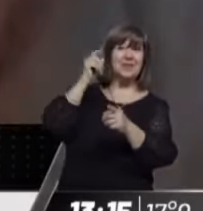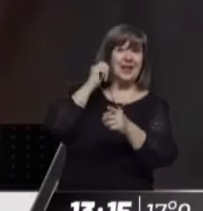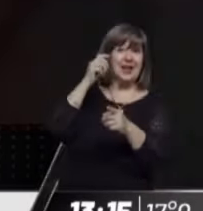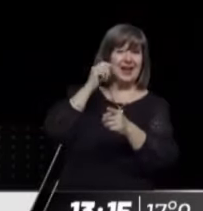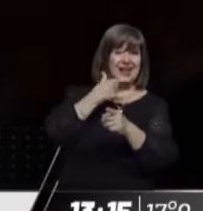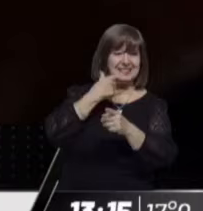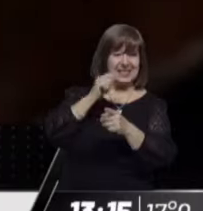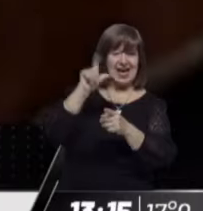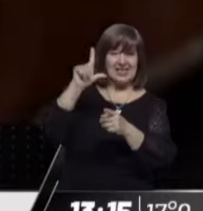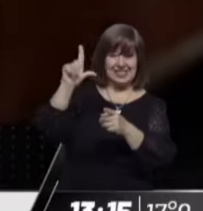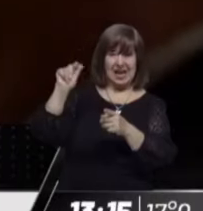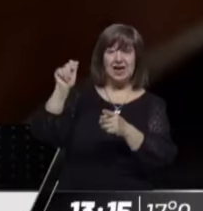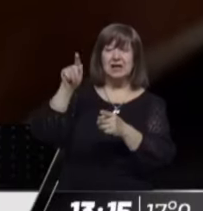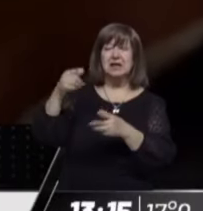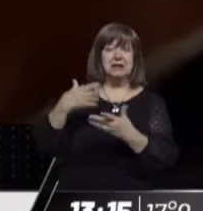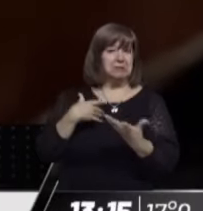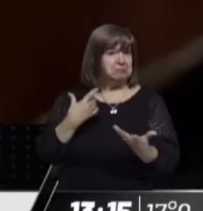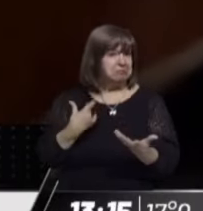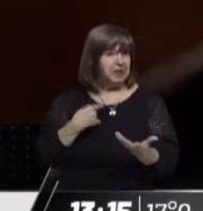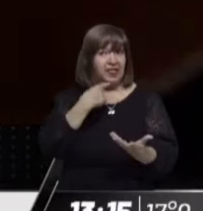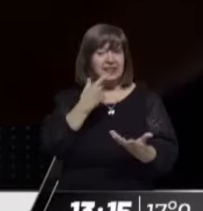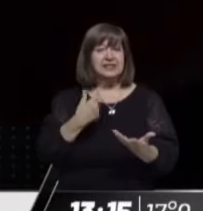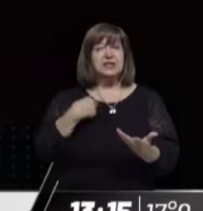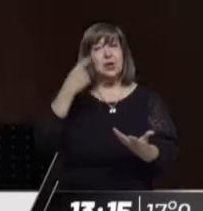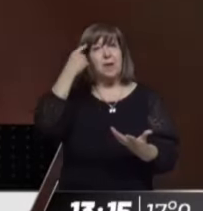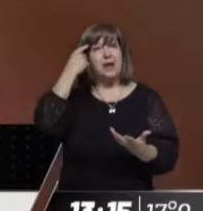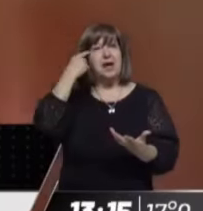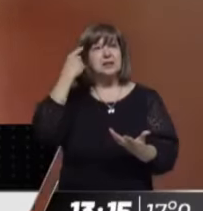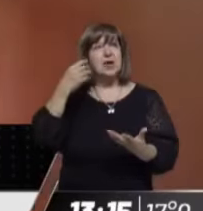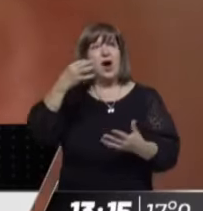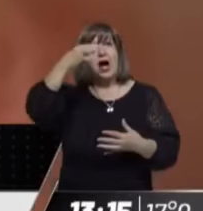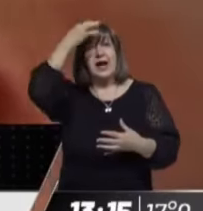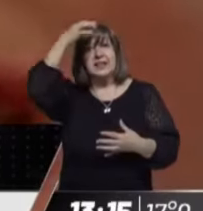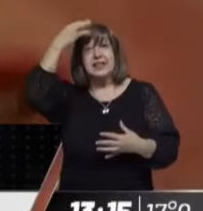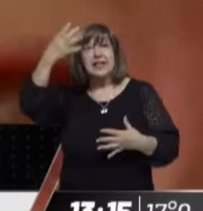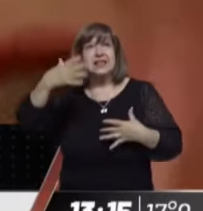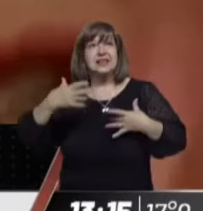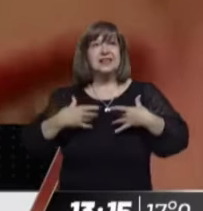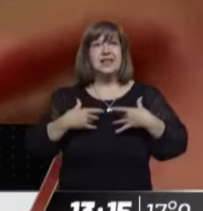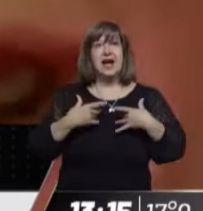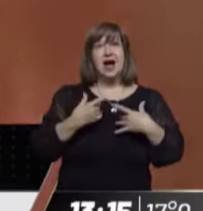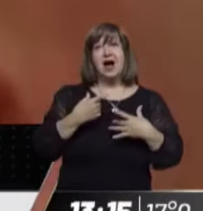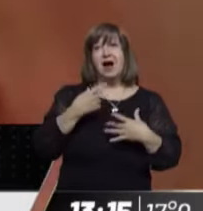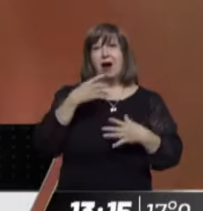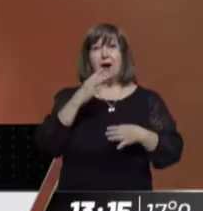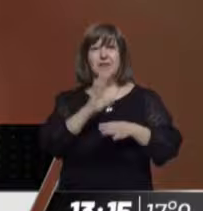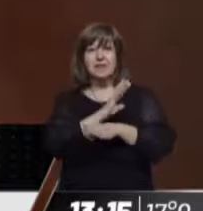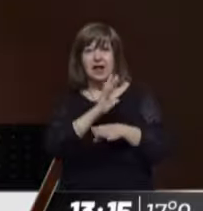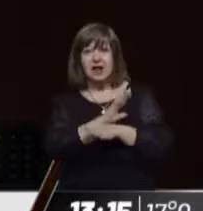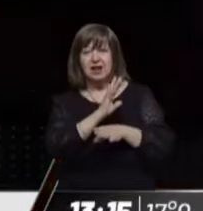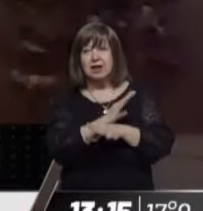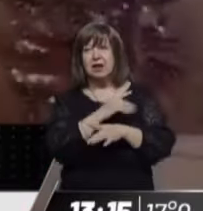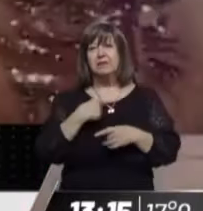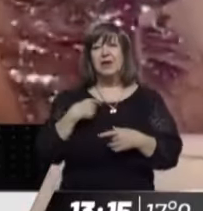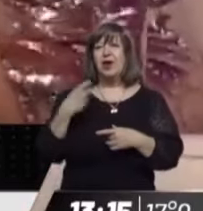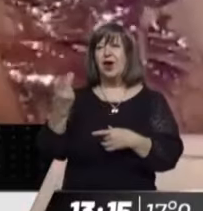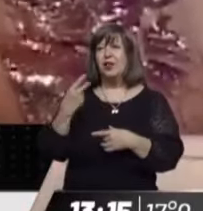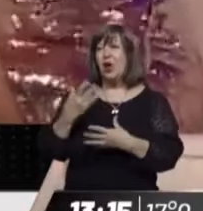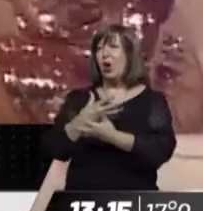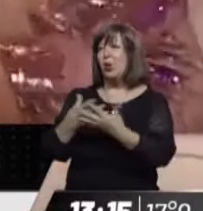nunca pensó ser humorista. Él pensaba que iba a ser un gran artista dramático, pero en las horas que se aburrían en la